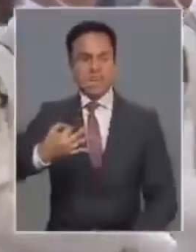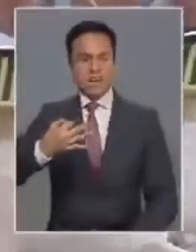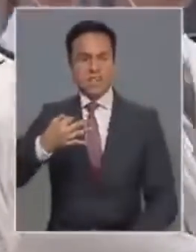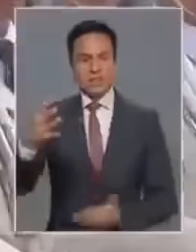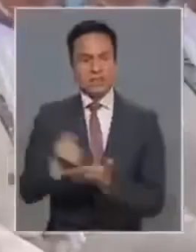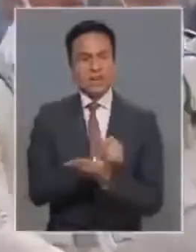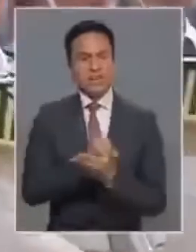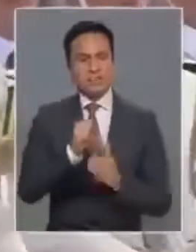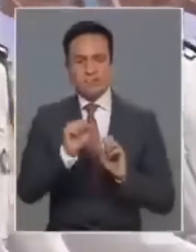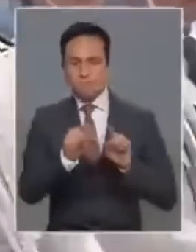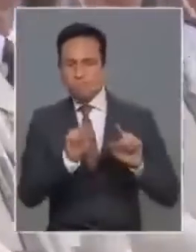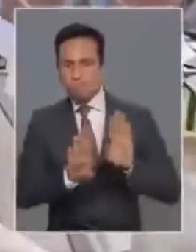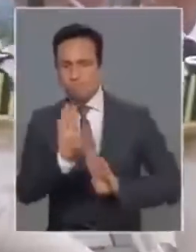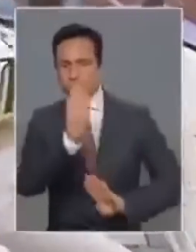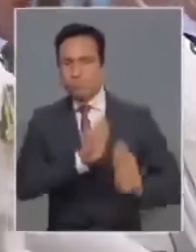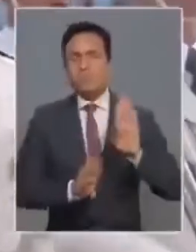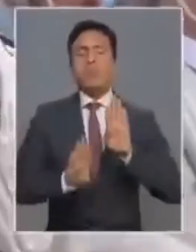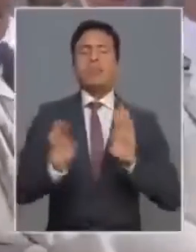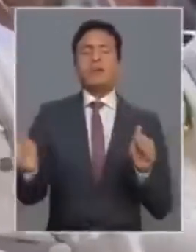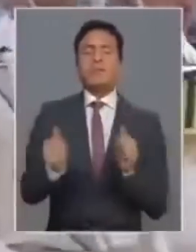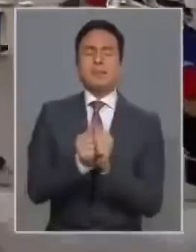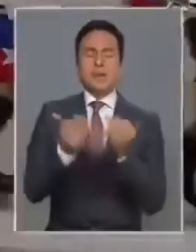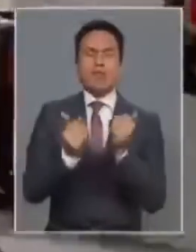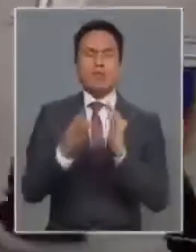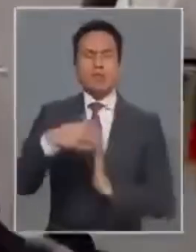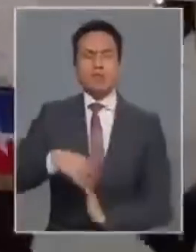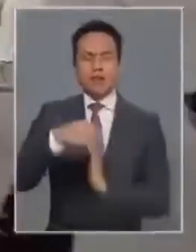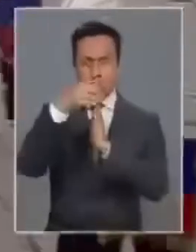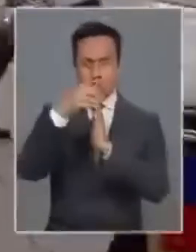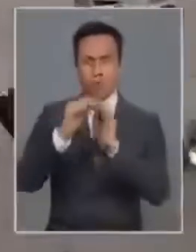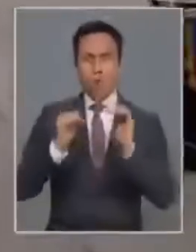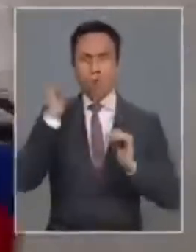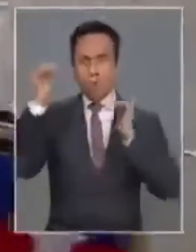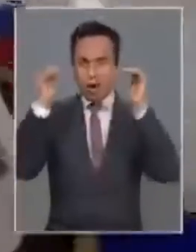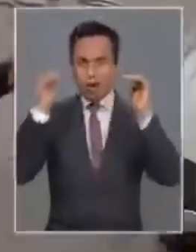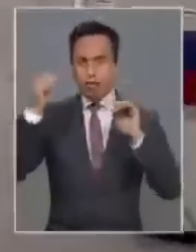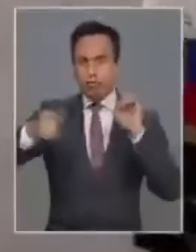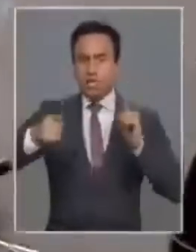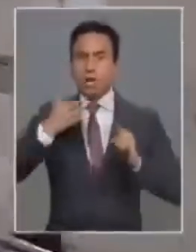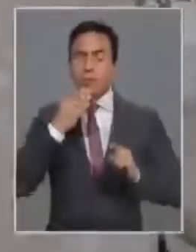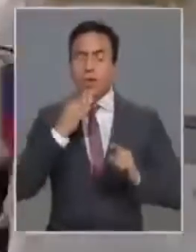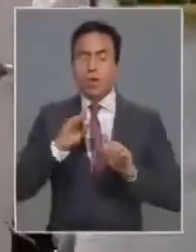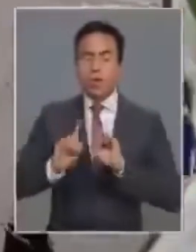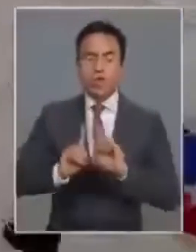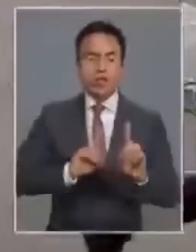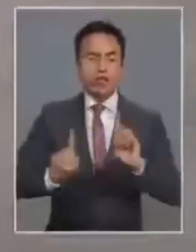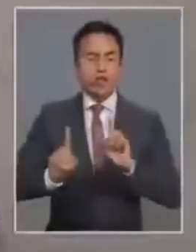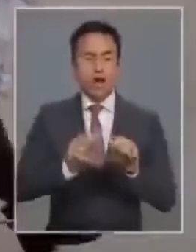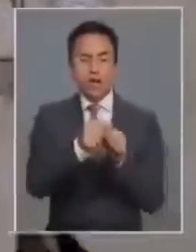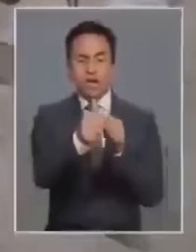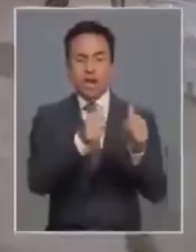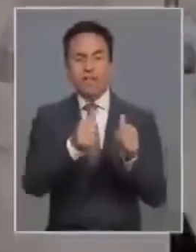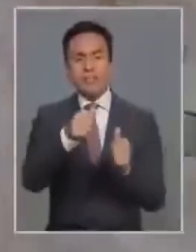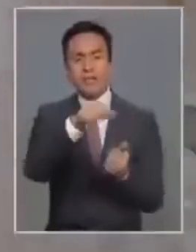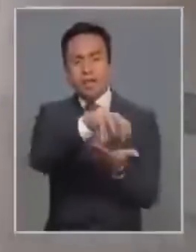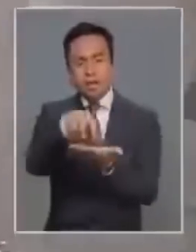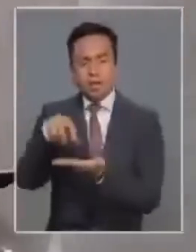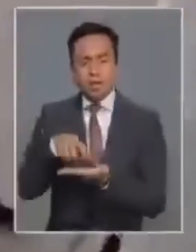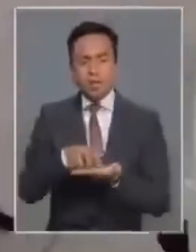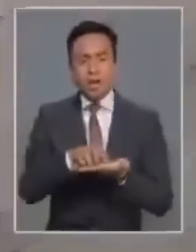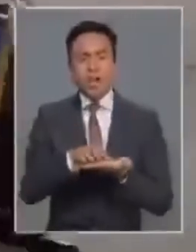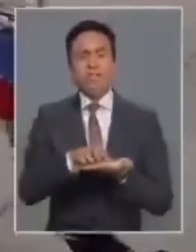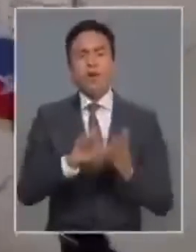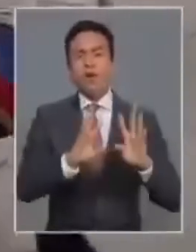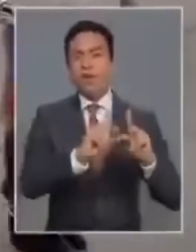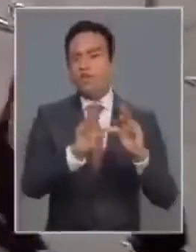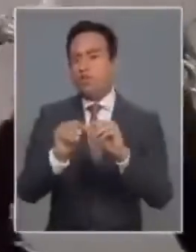entran. Me gusta mucho cómo tocan los redoblantes, creo que ya lo dijimos en la ocasión pasada, sí. En los videos pasados. Ese toque, cómo le hacen